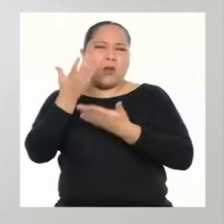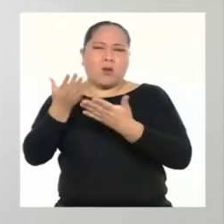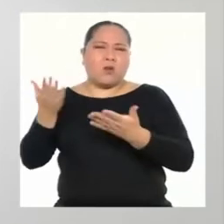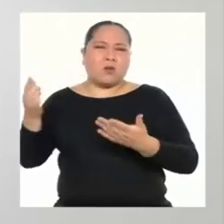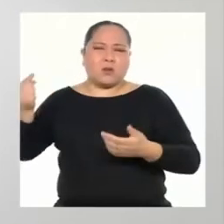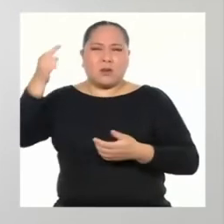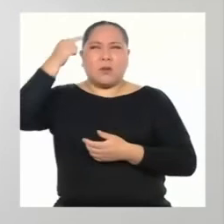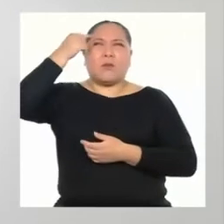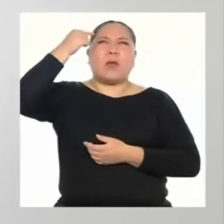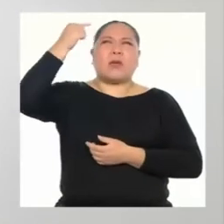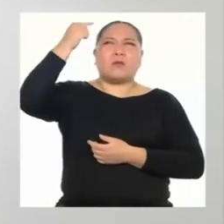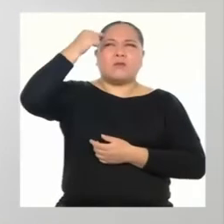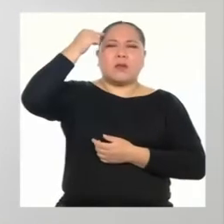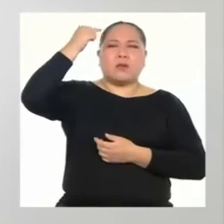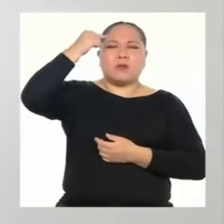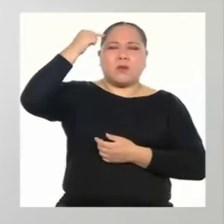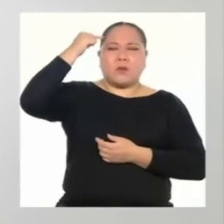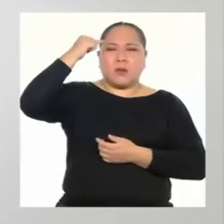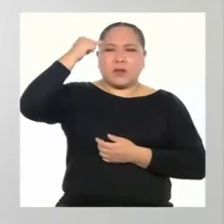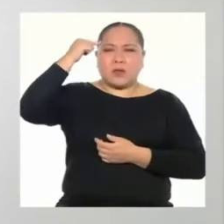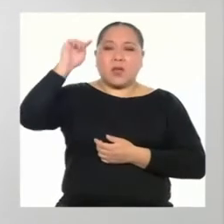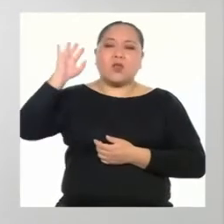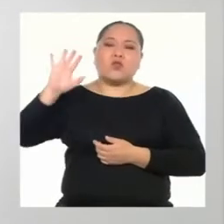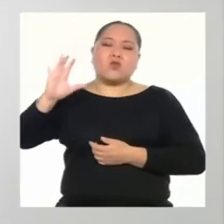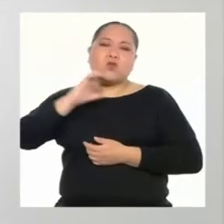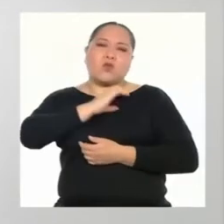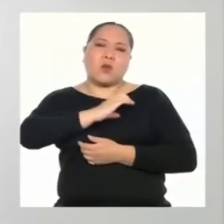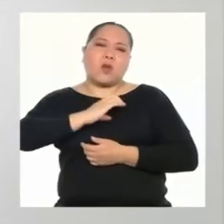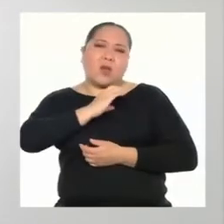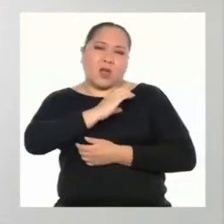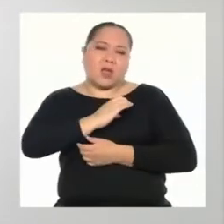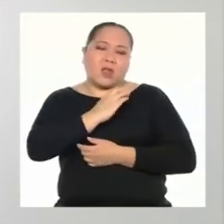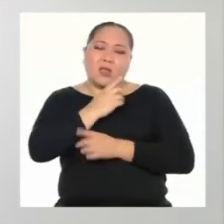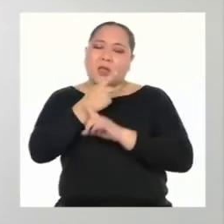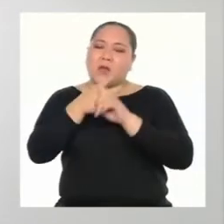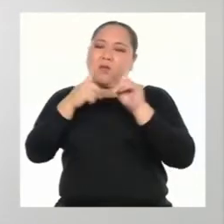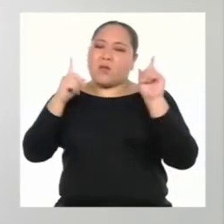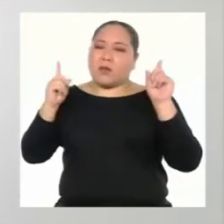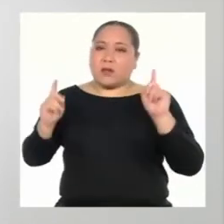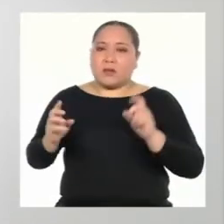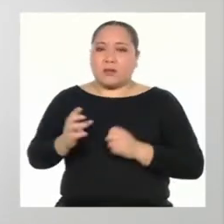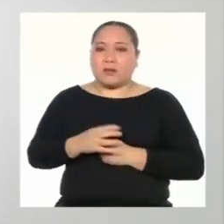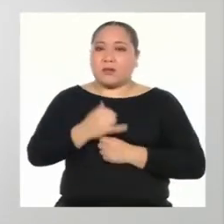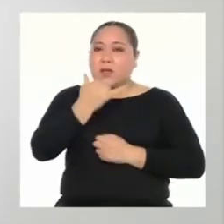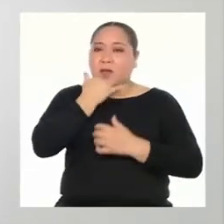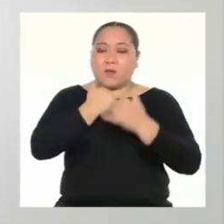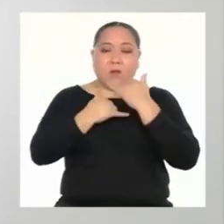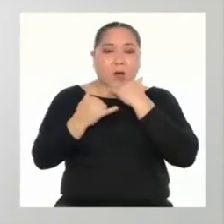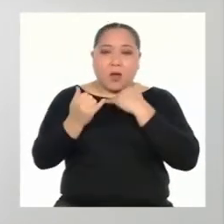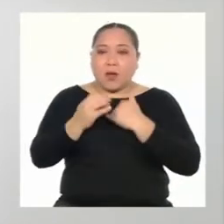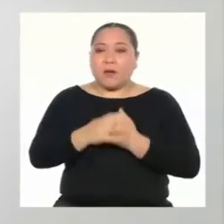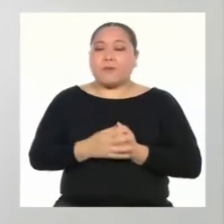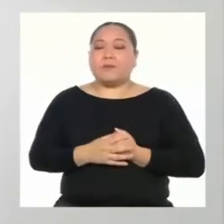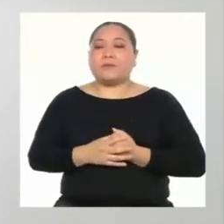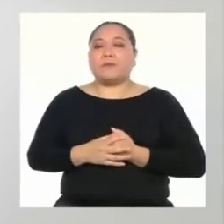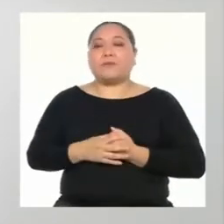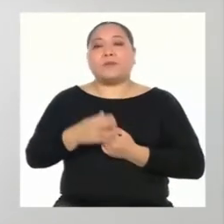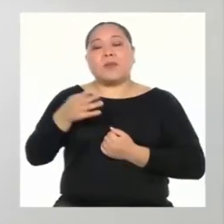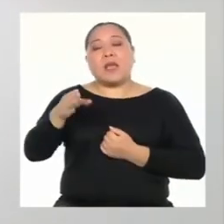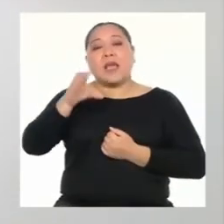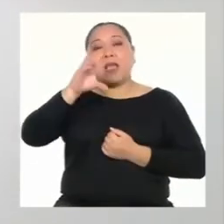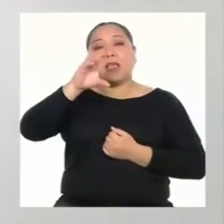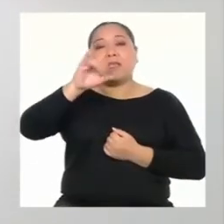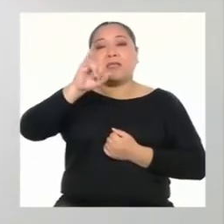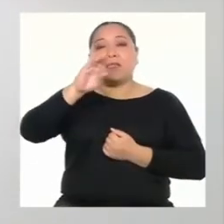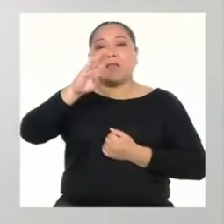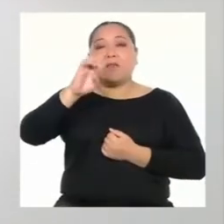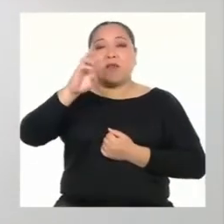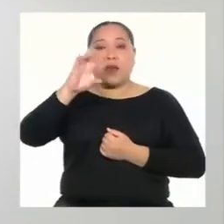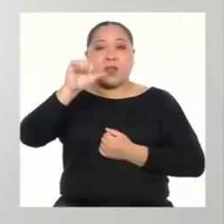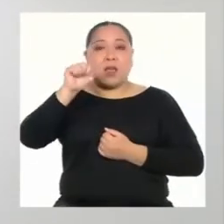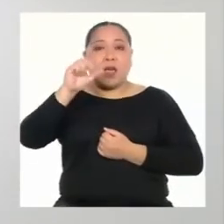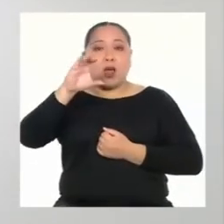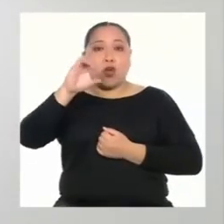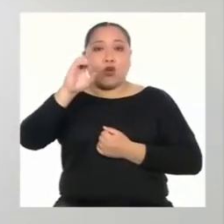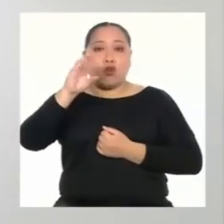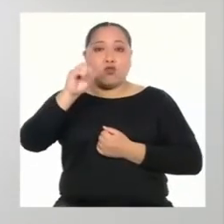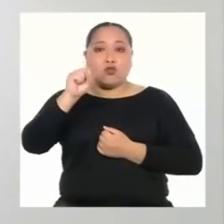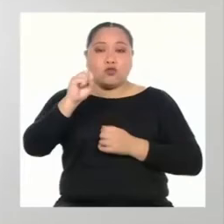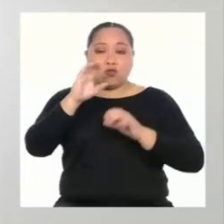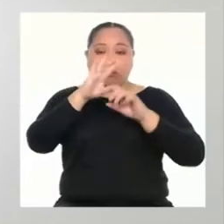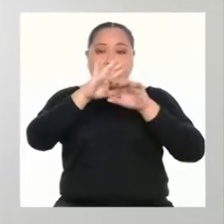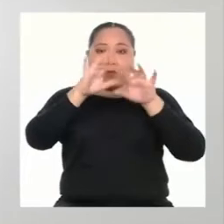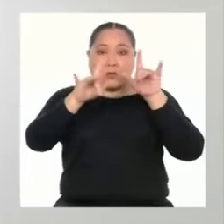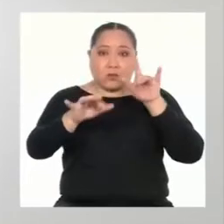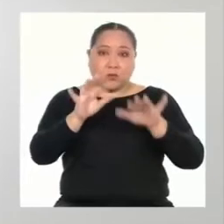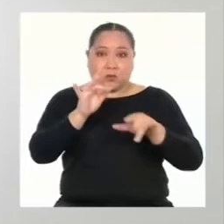han generado creencias y conductas muy equivocadas. Particularmente, el ciberacoso puede